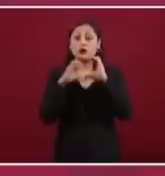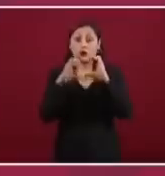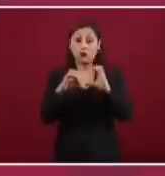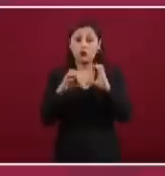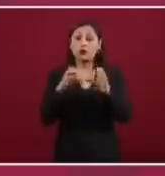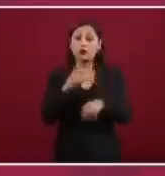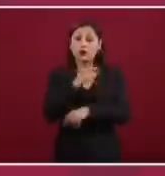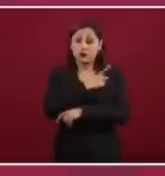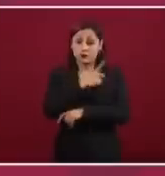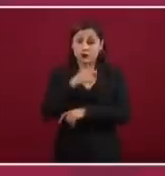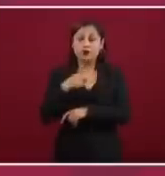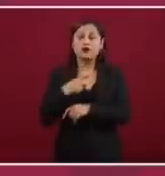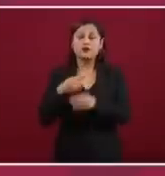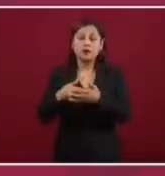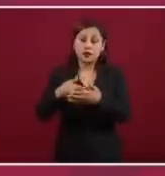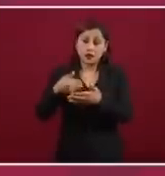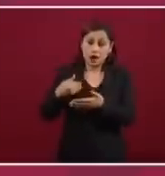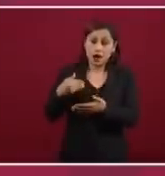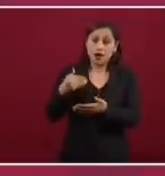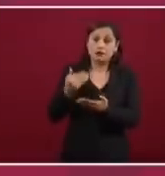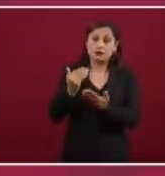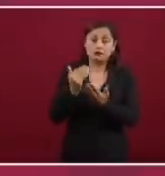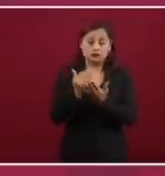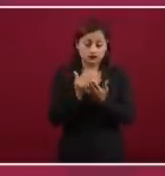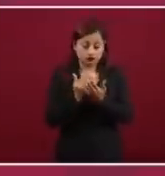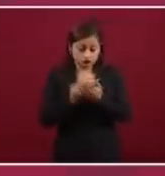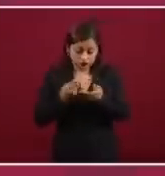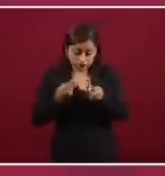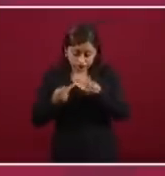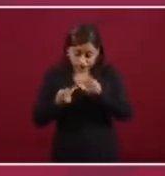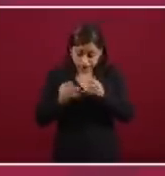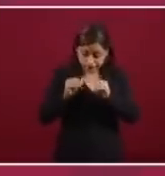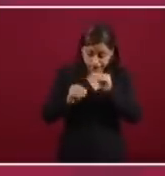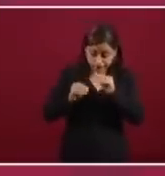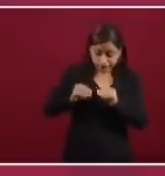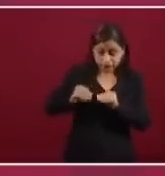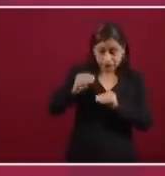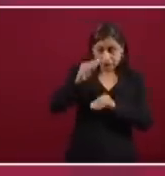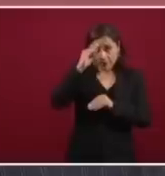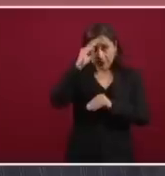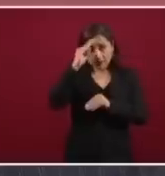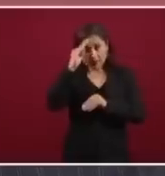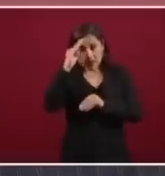se planee bien cualquier acción,